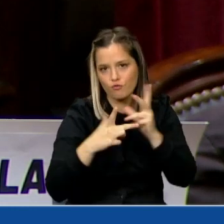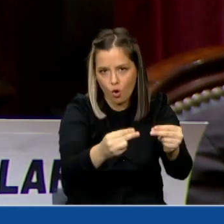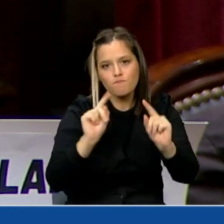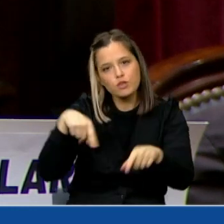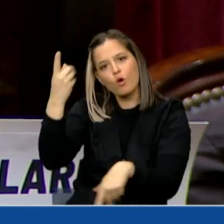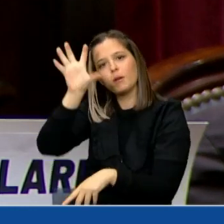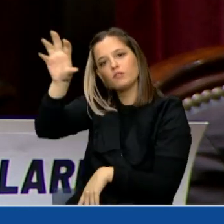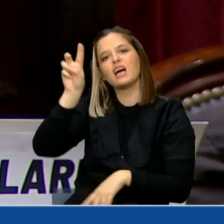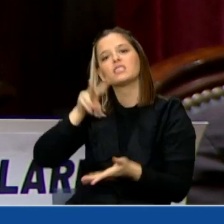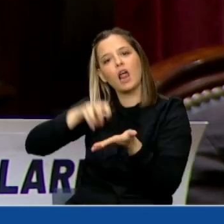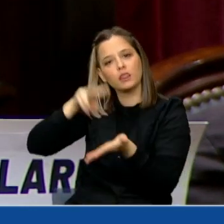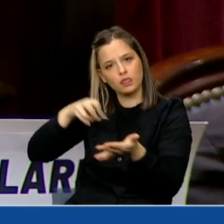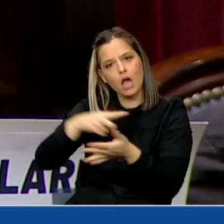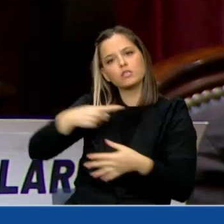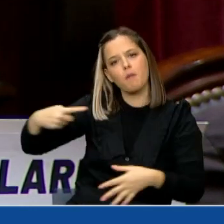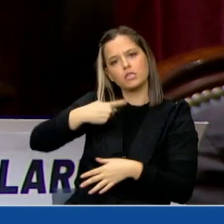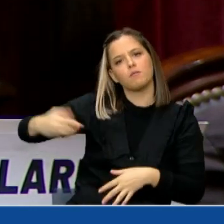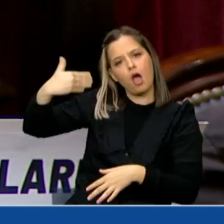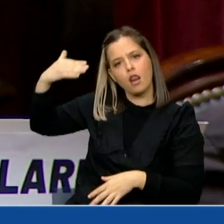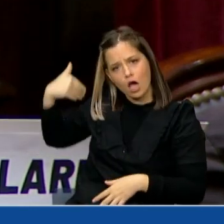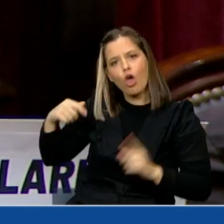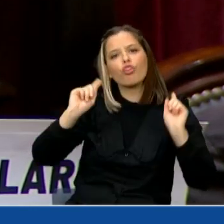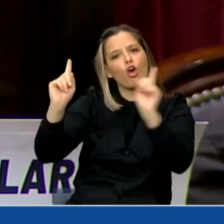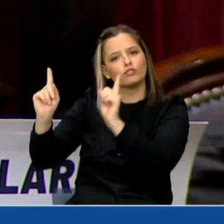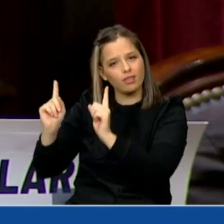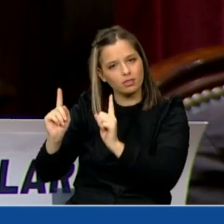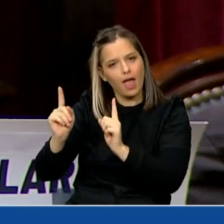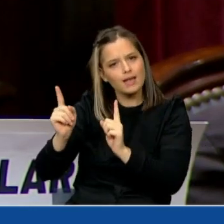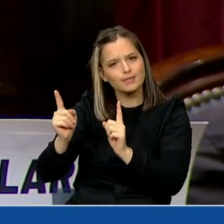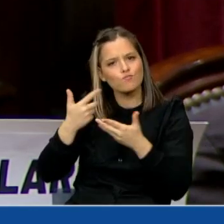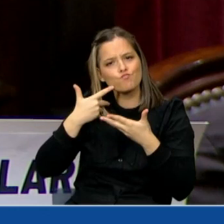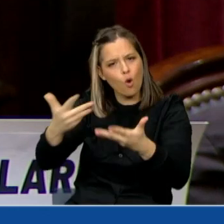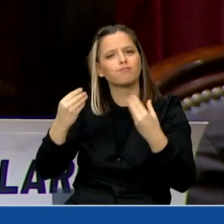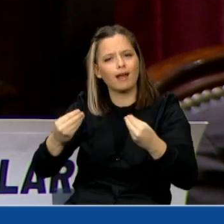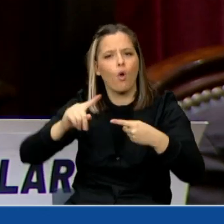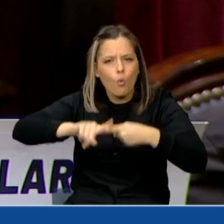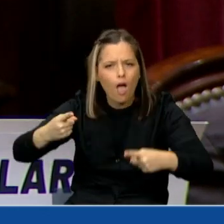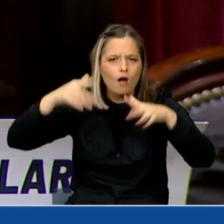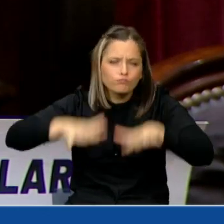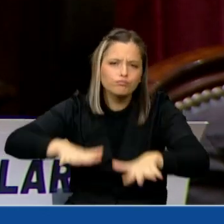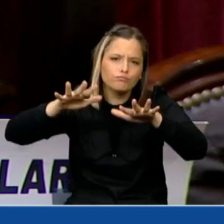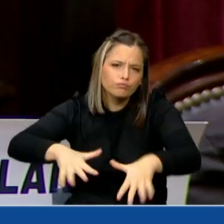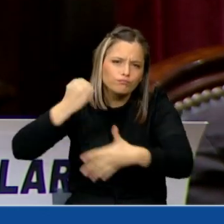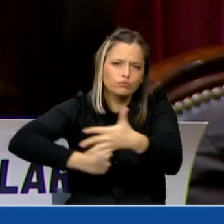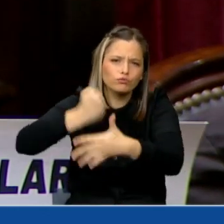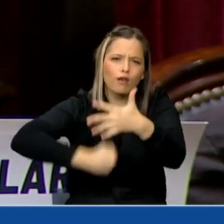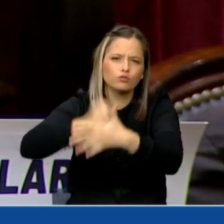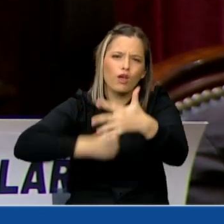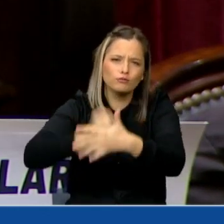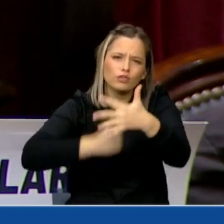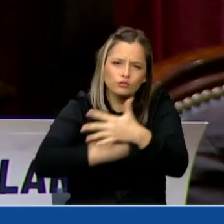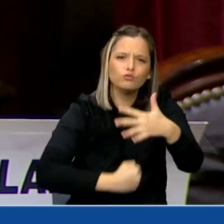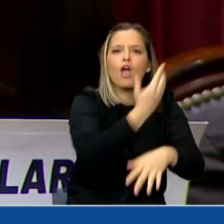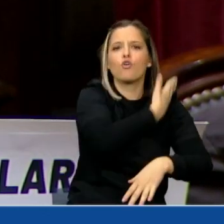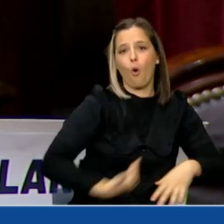Salta, donde los docentes fueron un gran ejemplo, con huelgas y movilizaciones, y el gobierno de Sáenz encarceló a